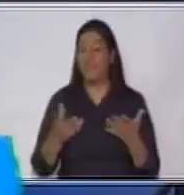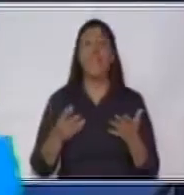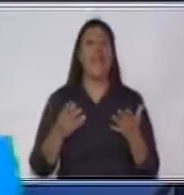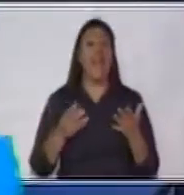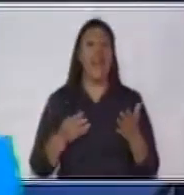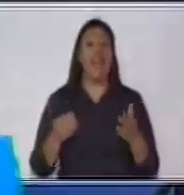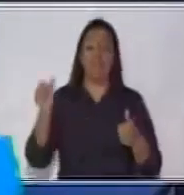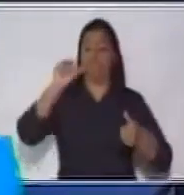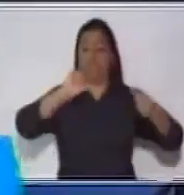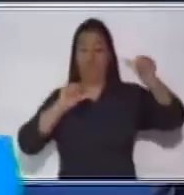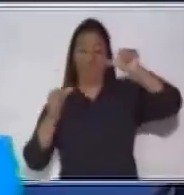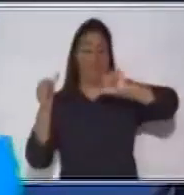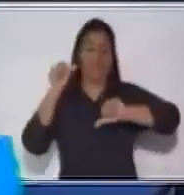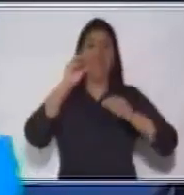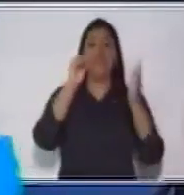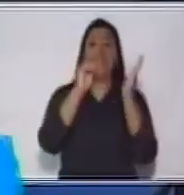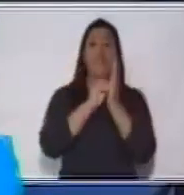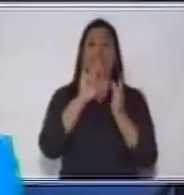Química.